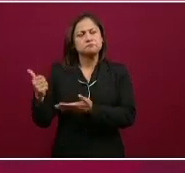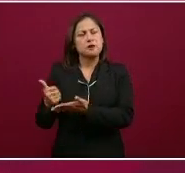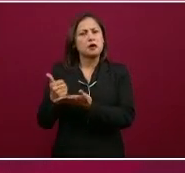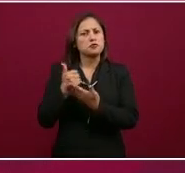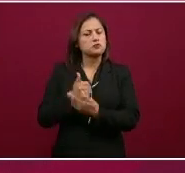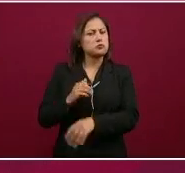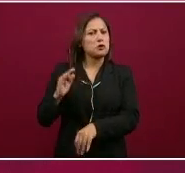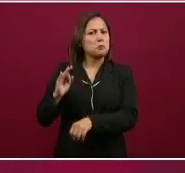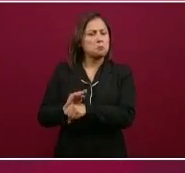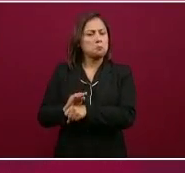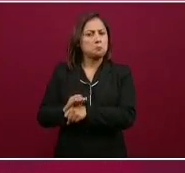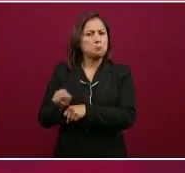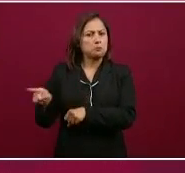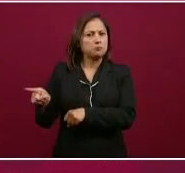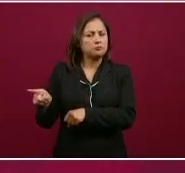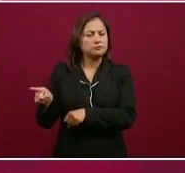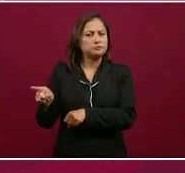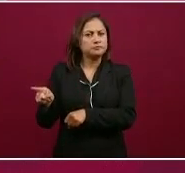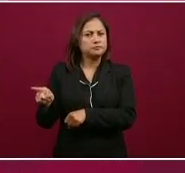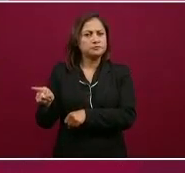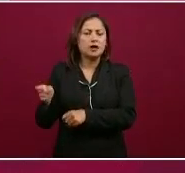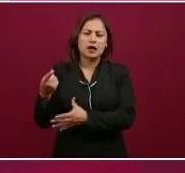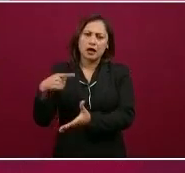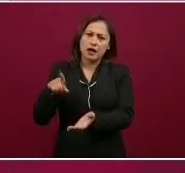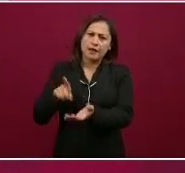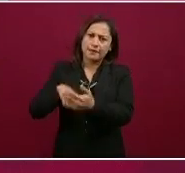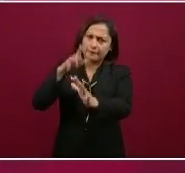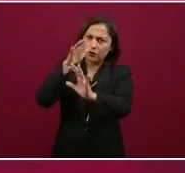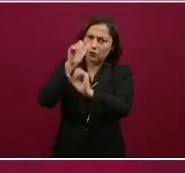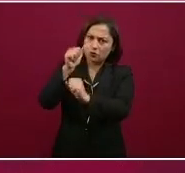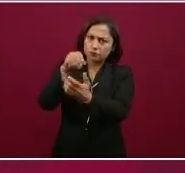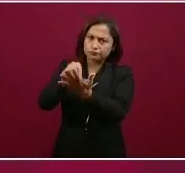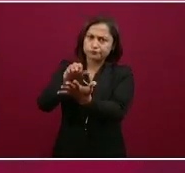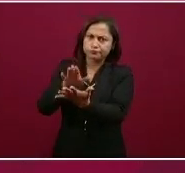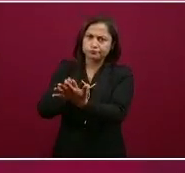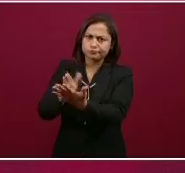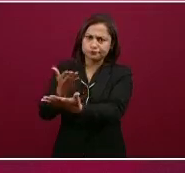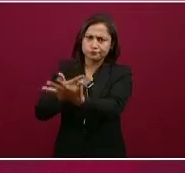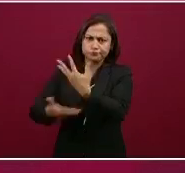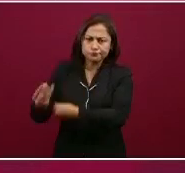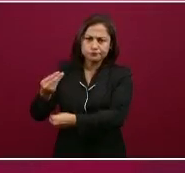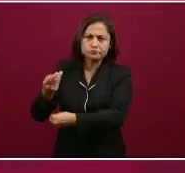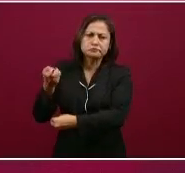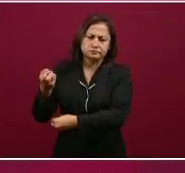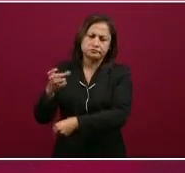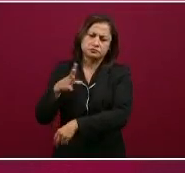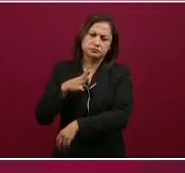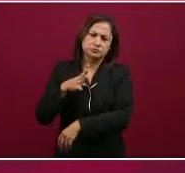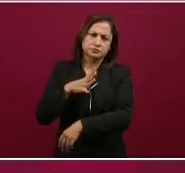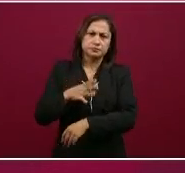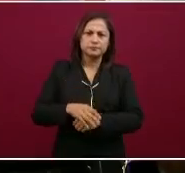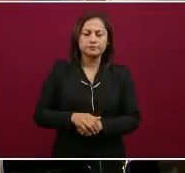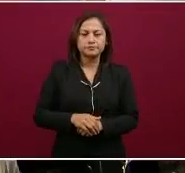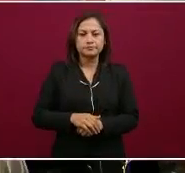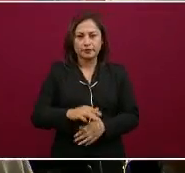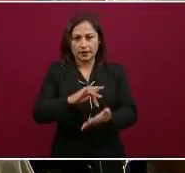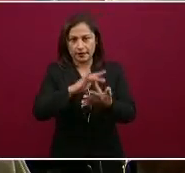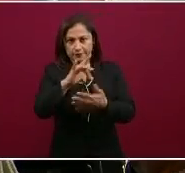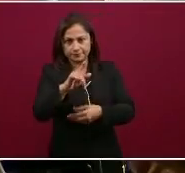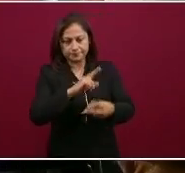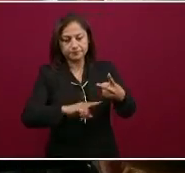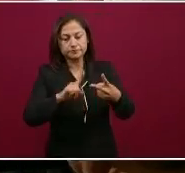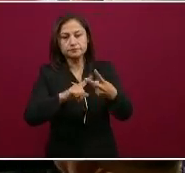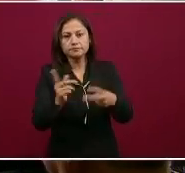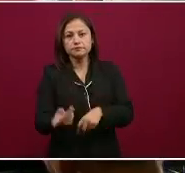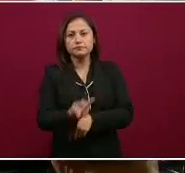existe en los tratados comerciales. Ok. Gracias, presidente. Mi segunda pregunta